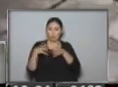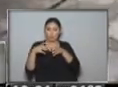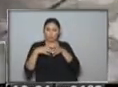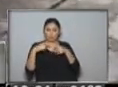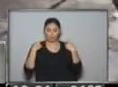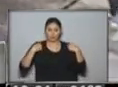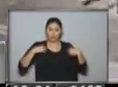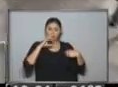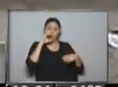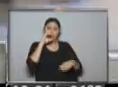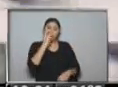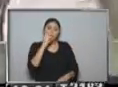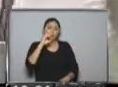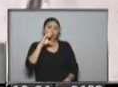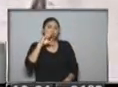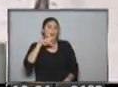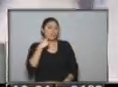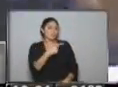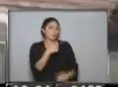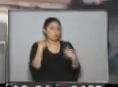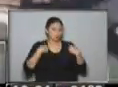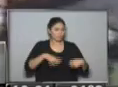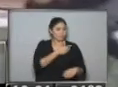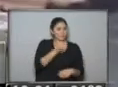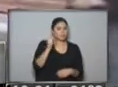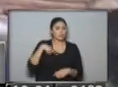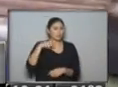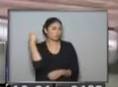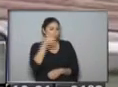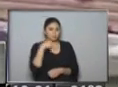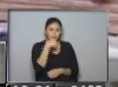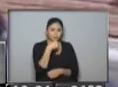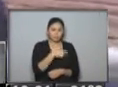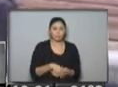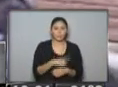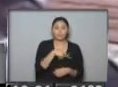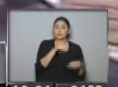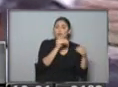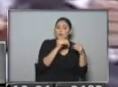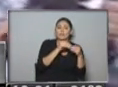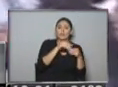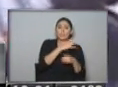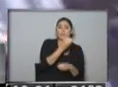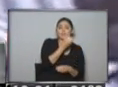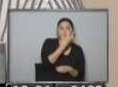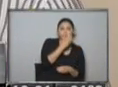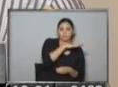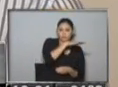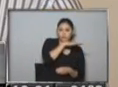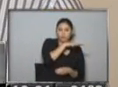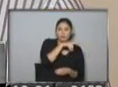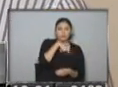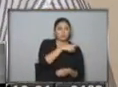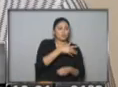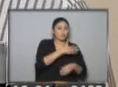de quítense las pecheras, empezaron a pegarle. En este caso eran compañeros de Flores, de acá de la Ciudad de Buenos Aires, estaban realizando